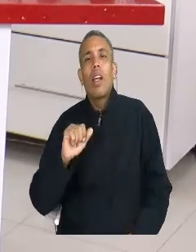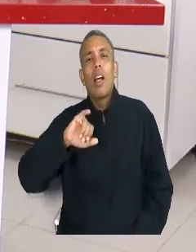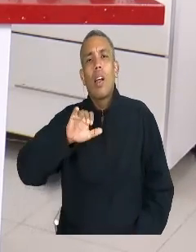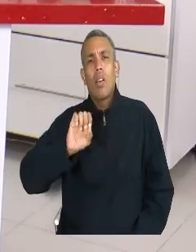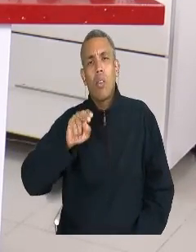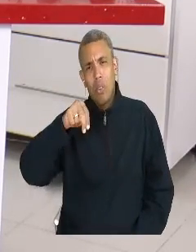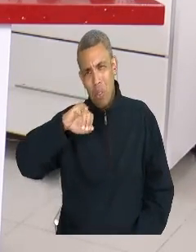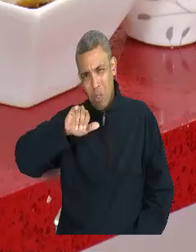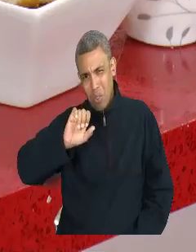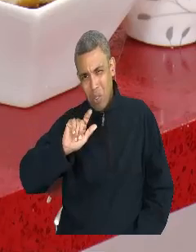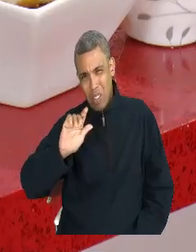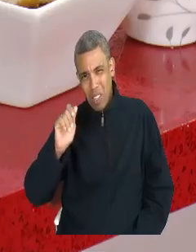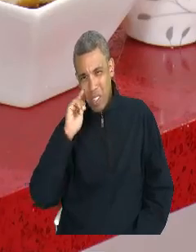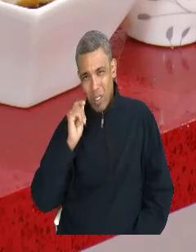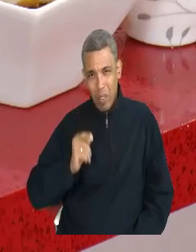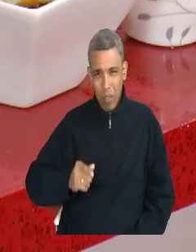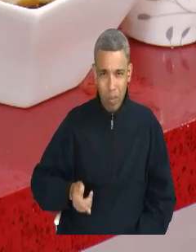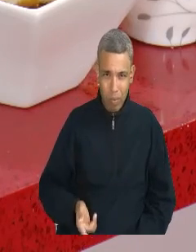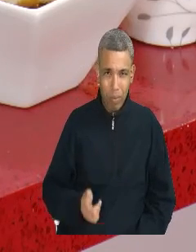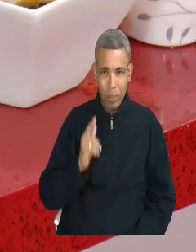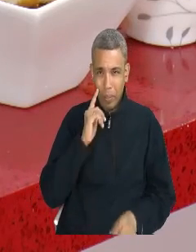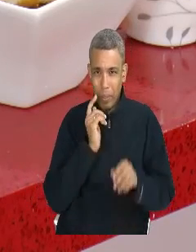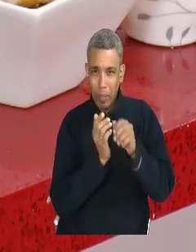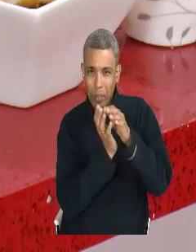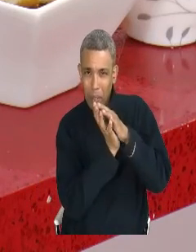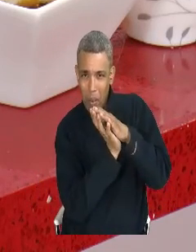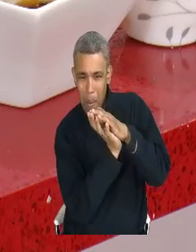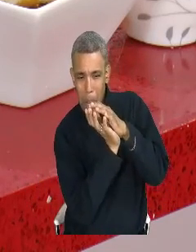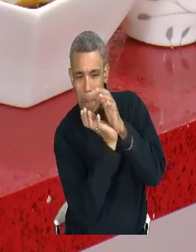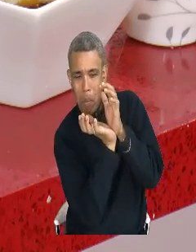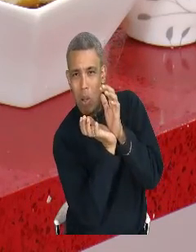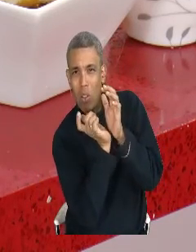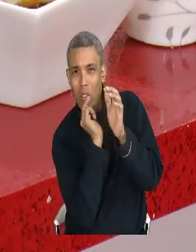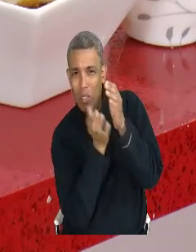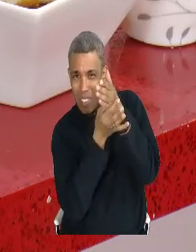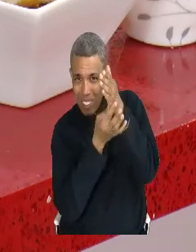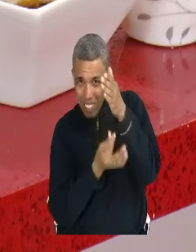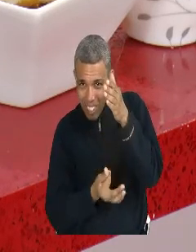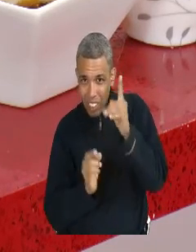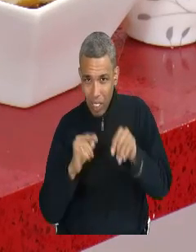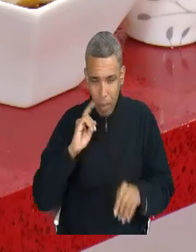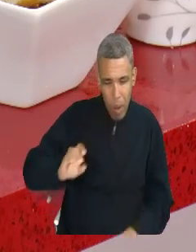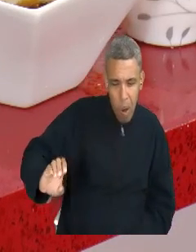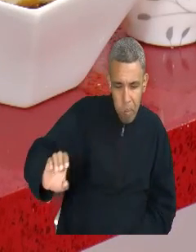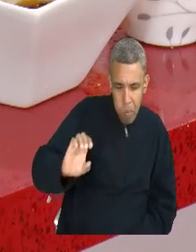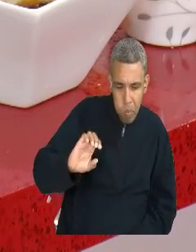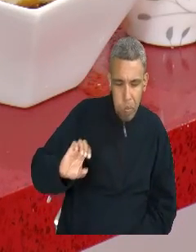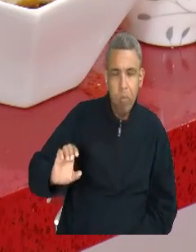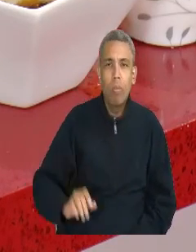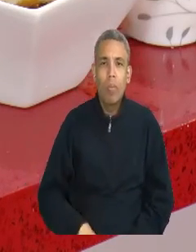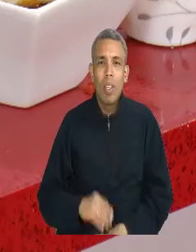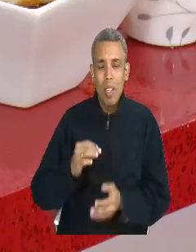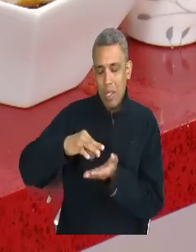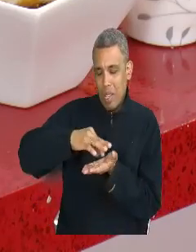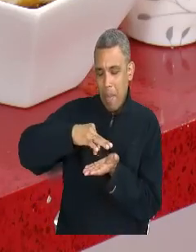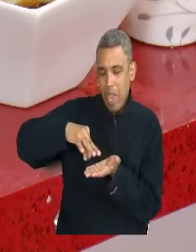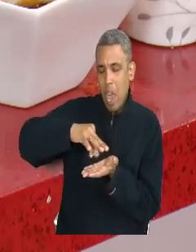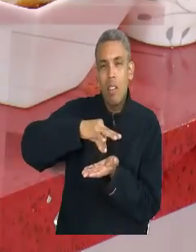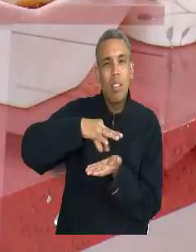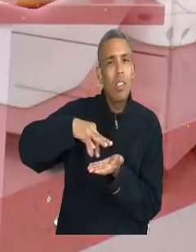ostras, teriyaki y unos ajonjolíes, semillas de ajonjolíes. Ustedes han apreciado que acá utilizamos